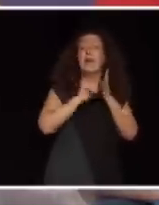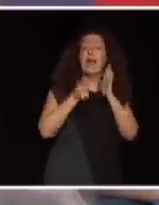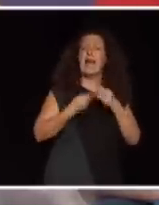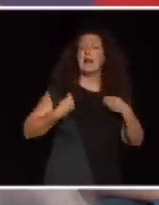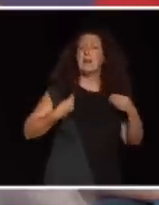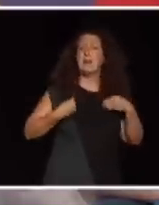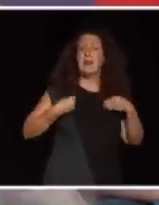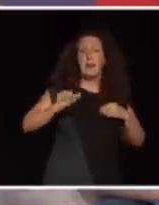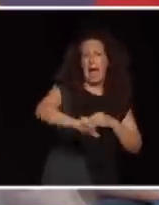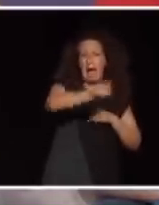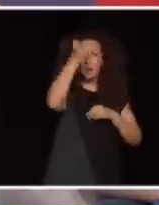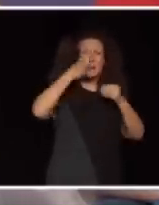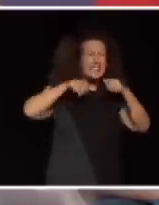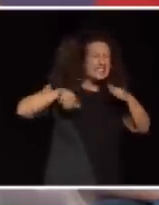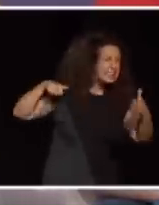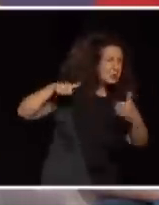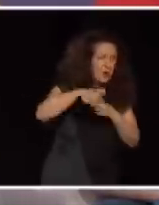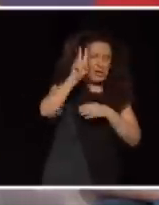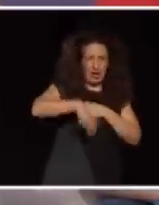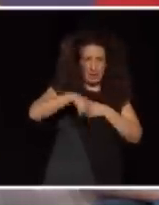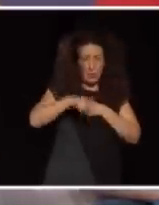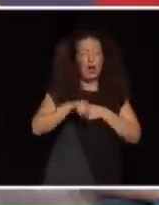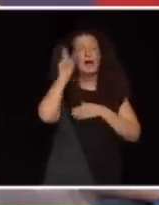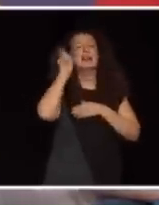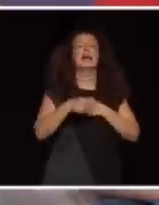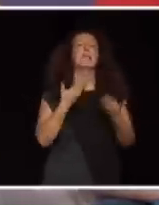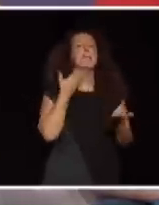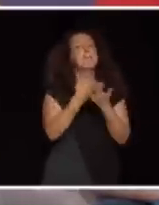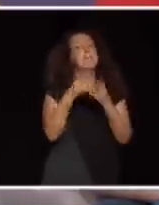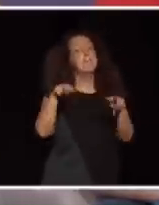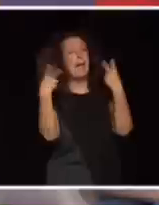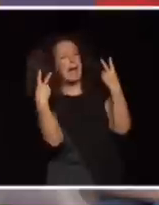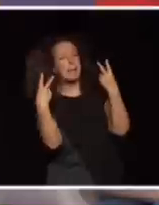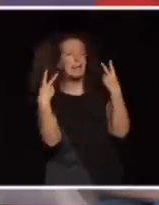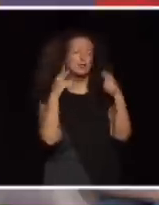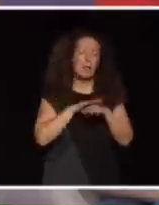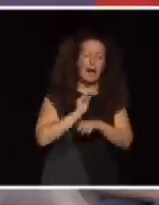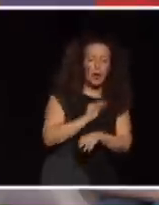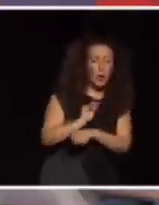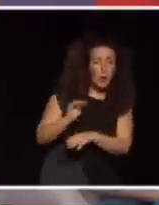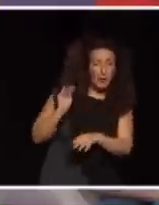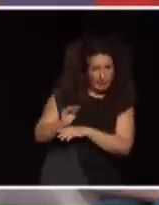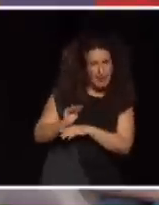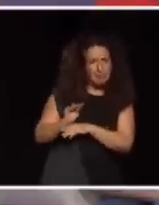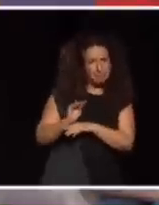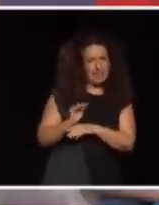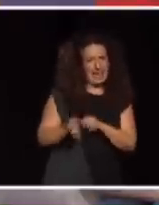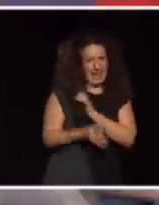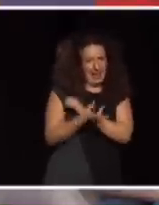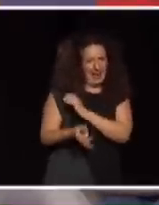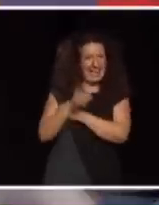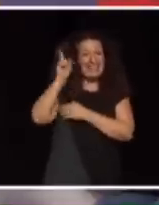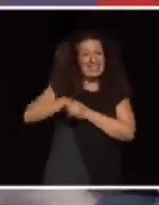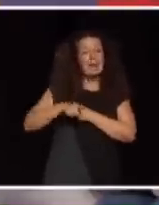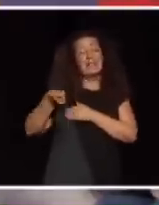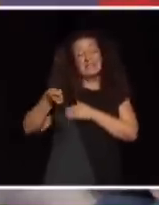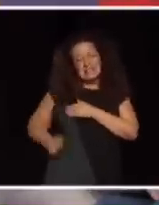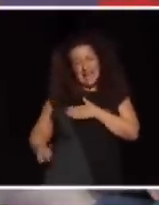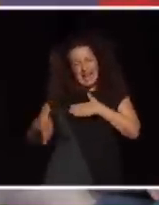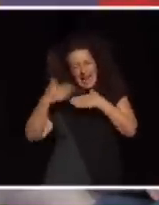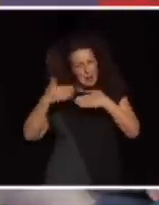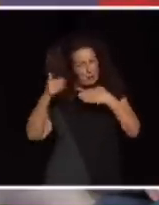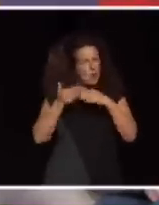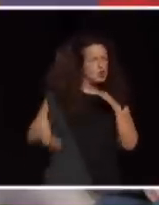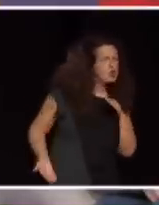nuestra democracia, nuevos permisos para cuidar y también la mayor subida del salario mínimo interprofesional de la historia de